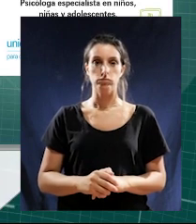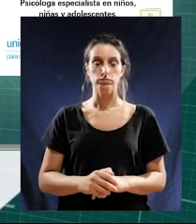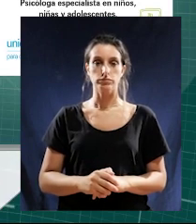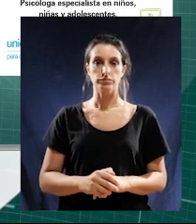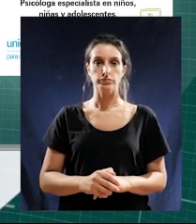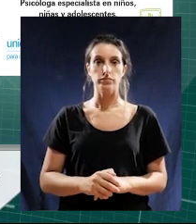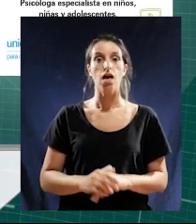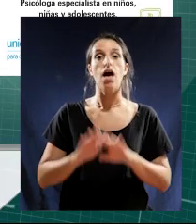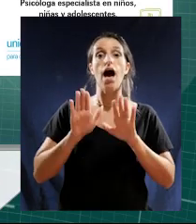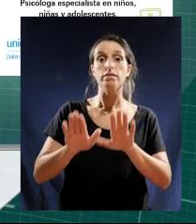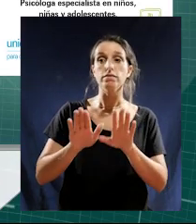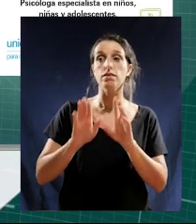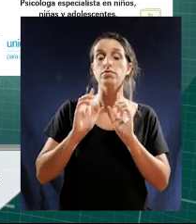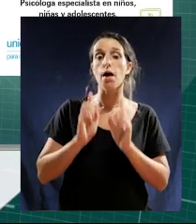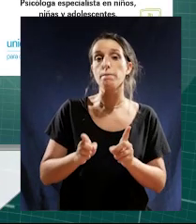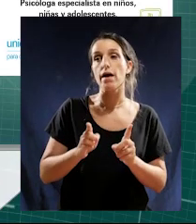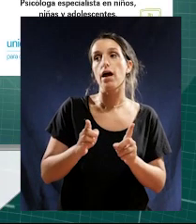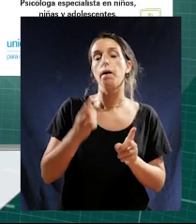y